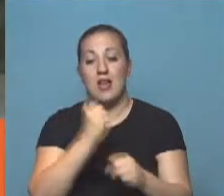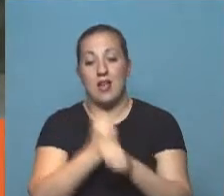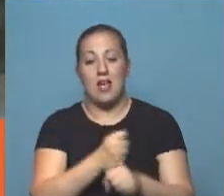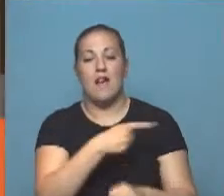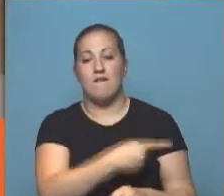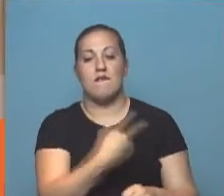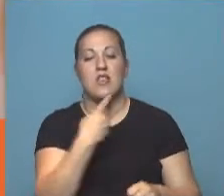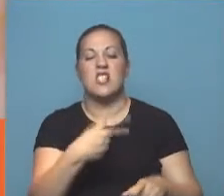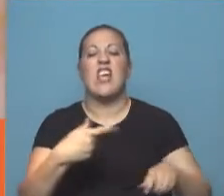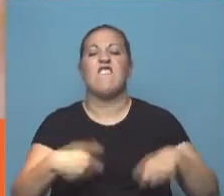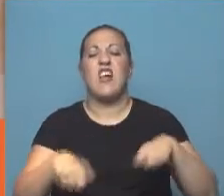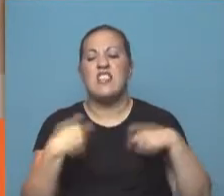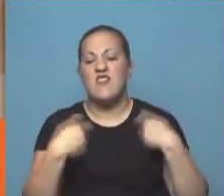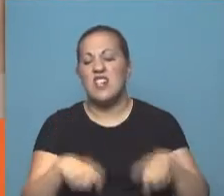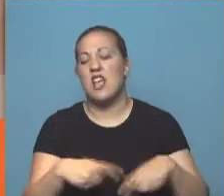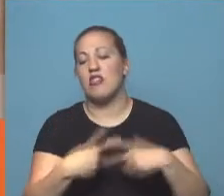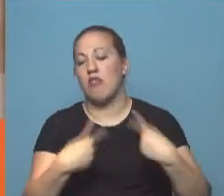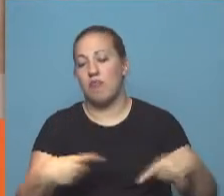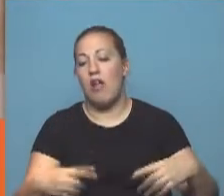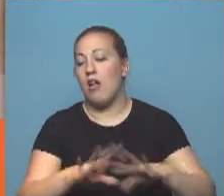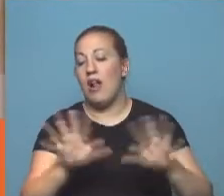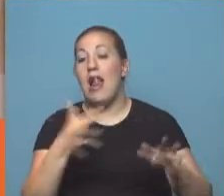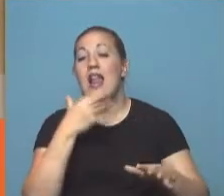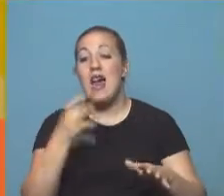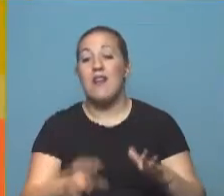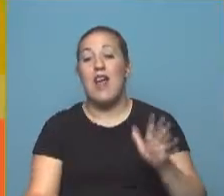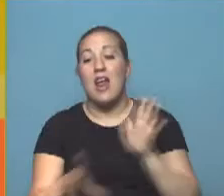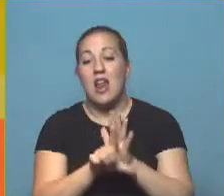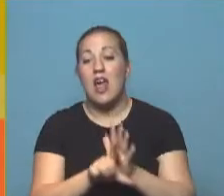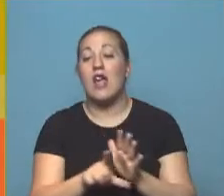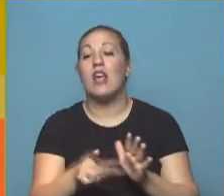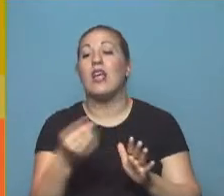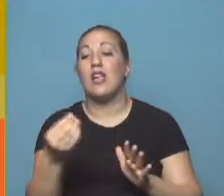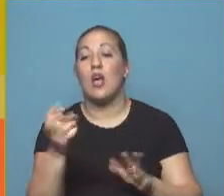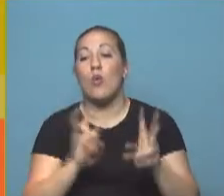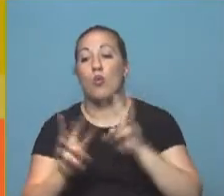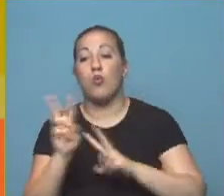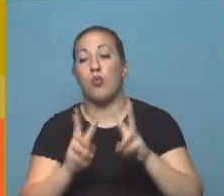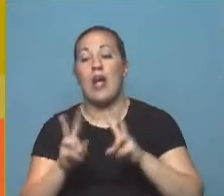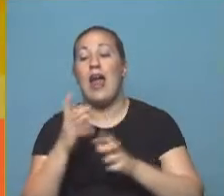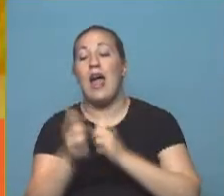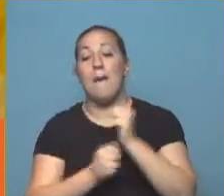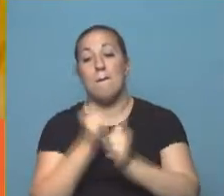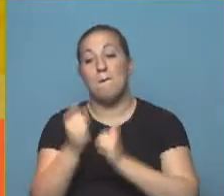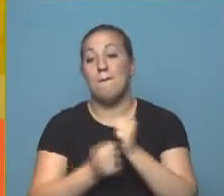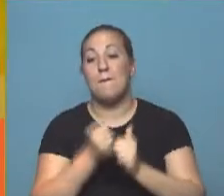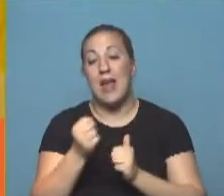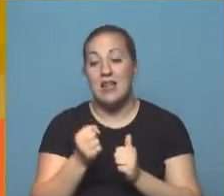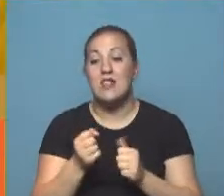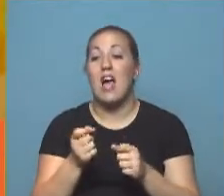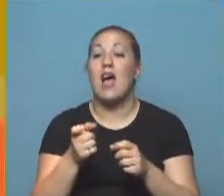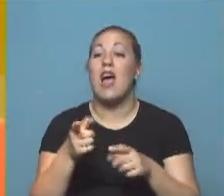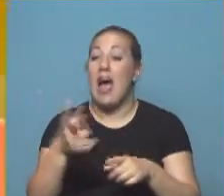decir que flexibilización y un montón de cosas. La verdad es que es una ley que lo único que hace es aumentar las posibilidades de que las empresas, sin descuidar a los empleados